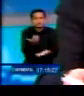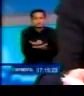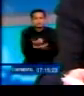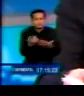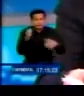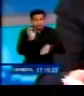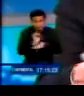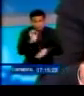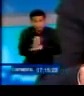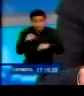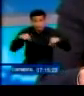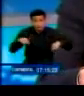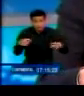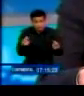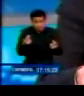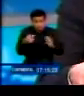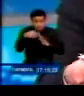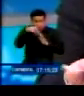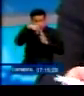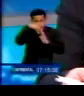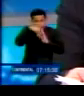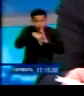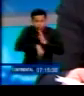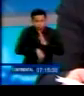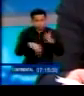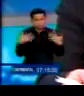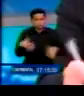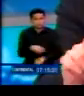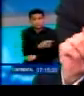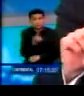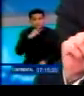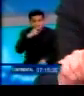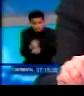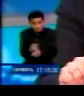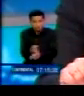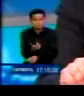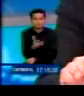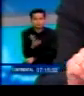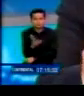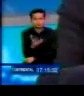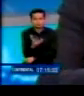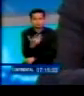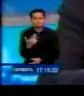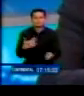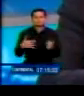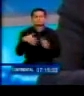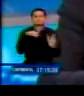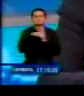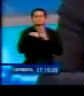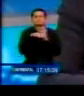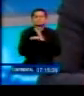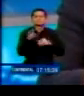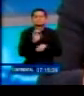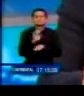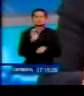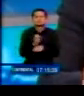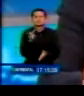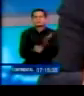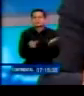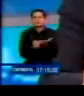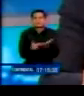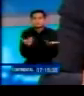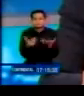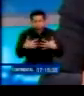el país. Crisis financiera que no existe. La situación de la Banca Nacional es